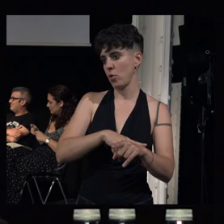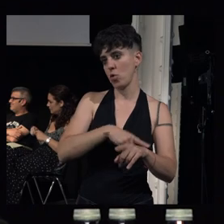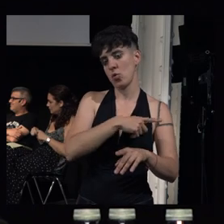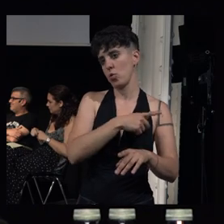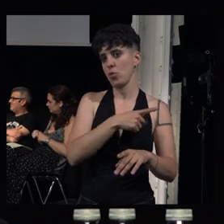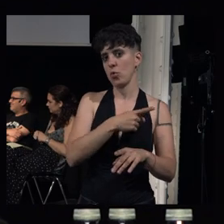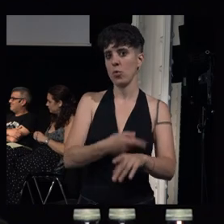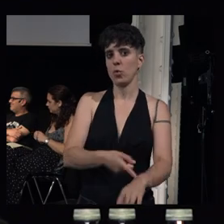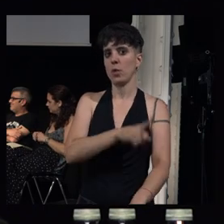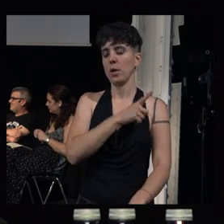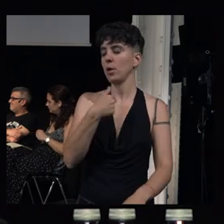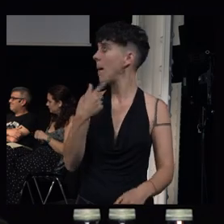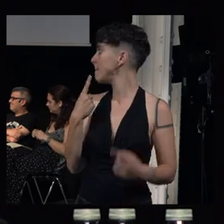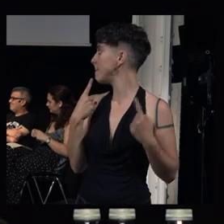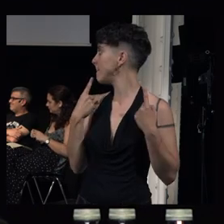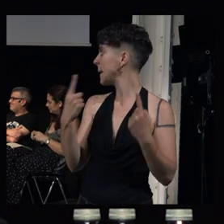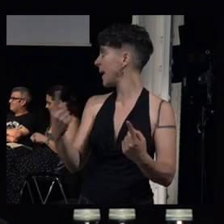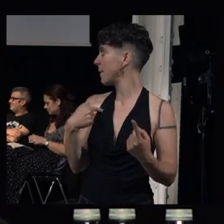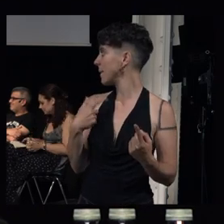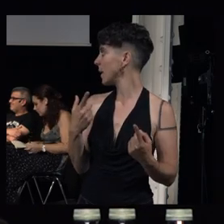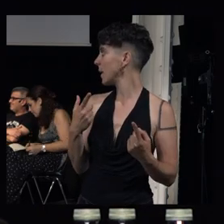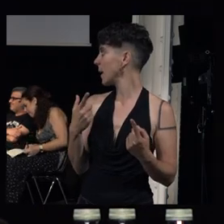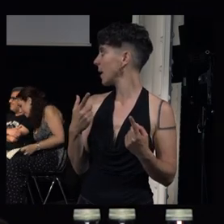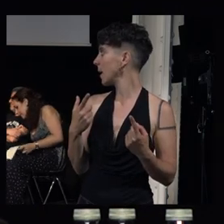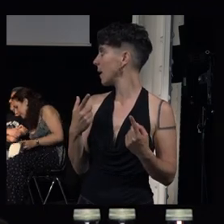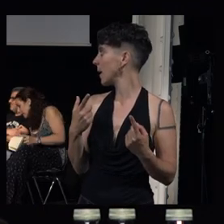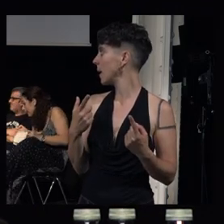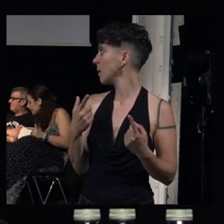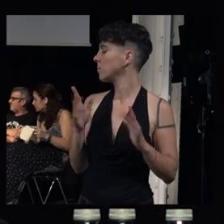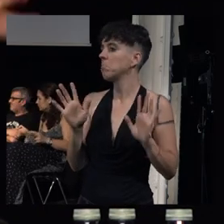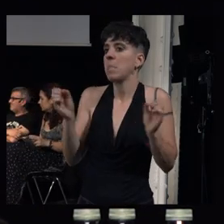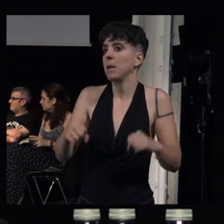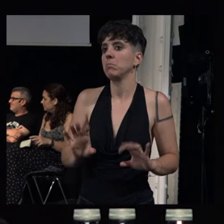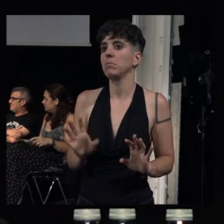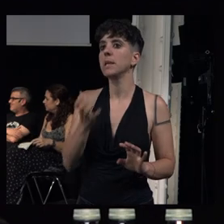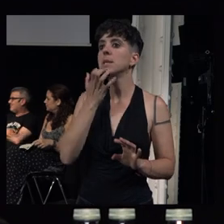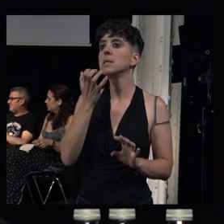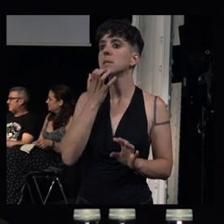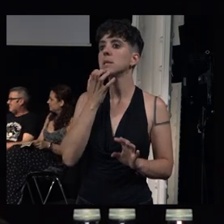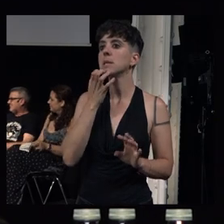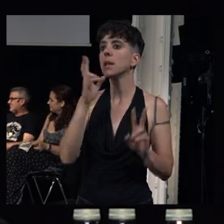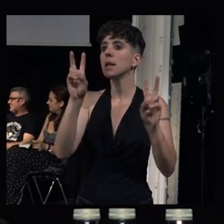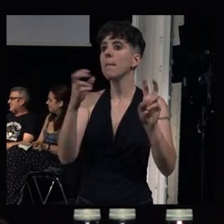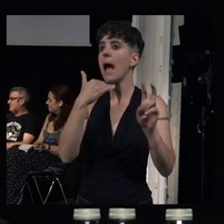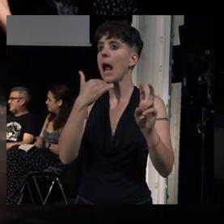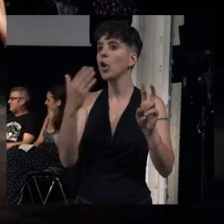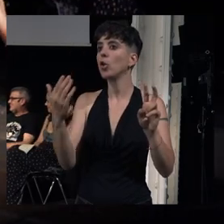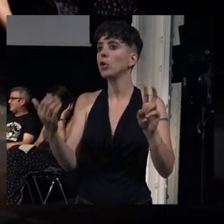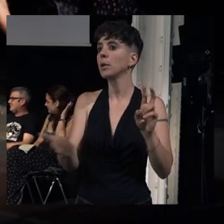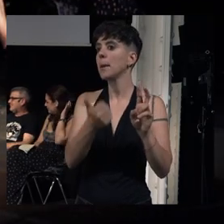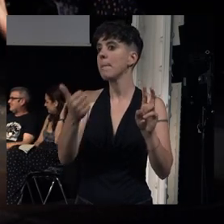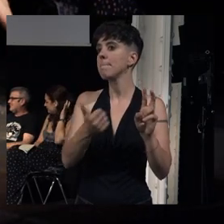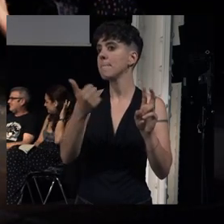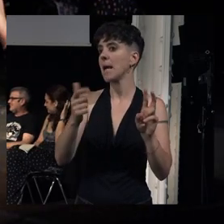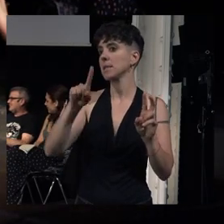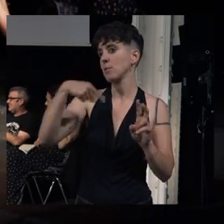seguro sería la primera vez que me... Sí, ¿no? Vale, y si hay alguna cuestión, pues ya os invito a que